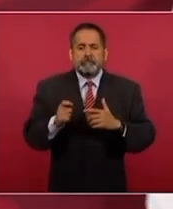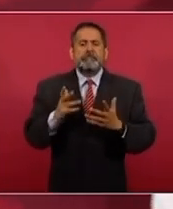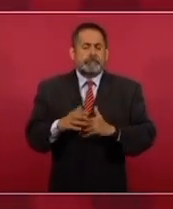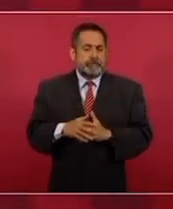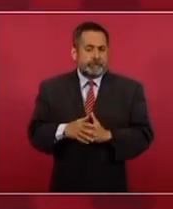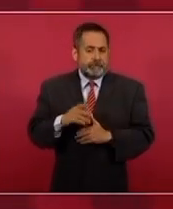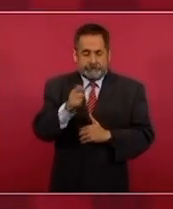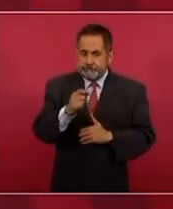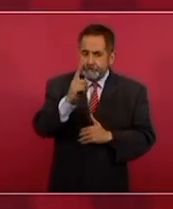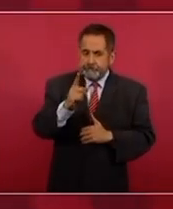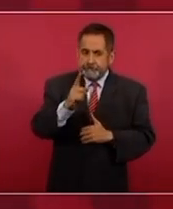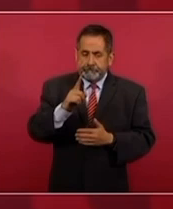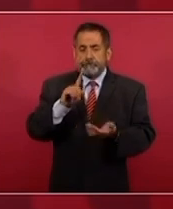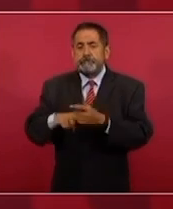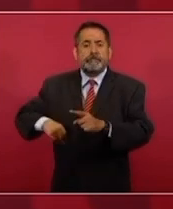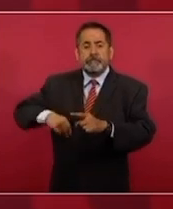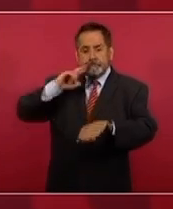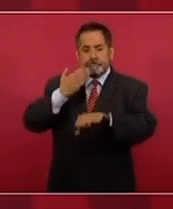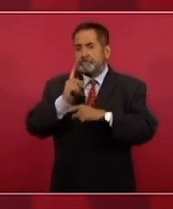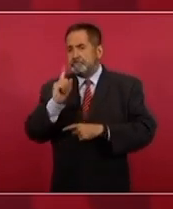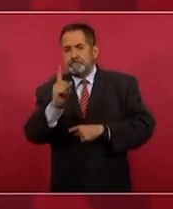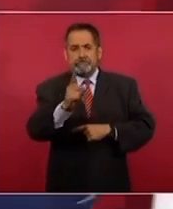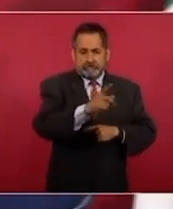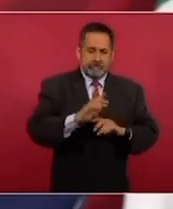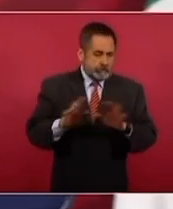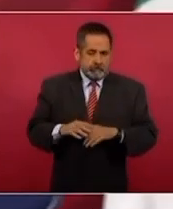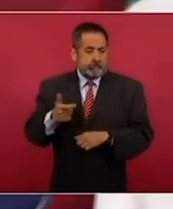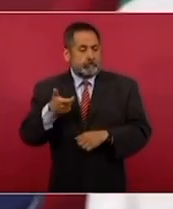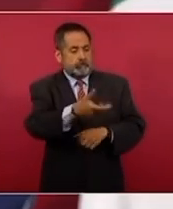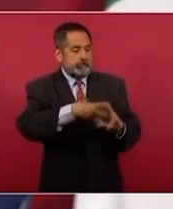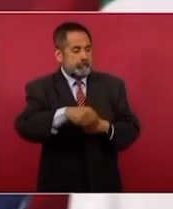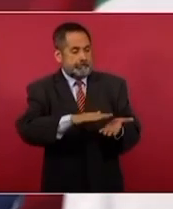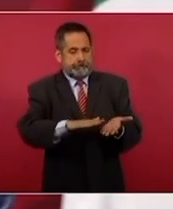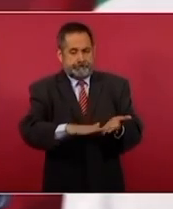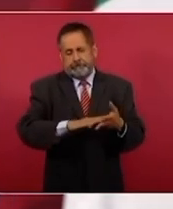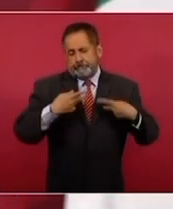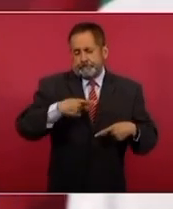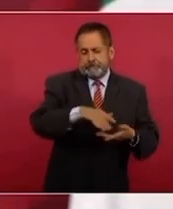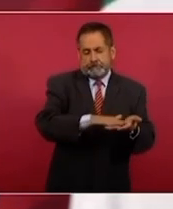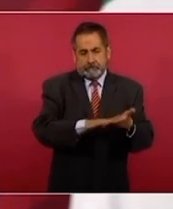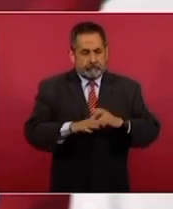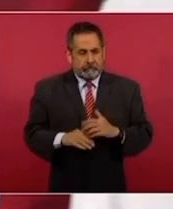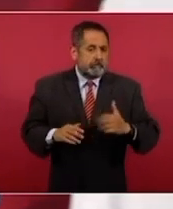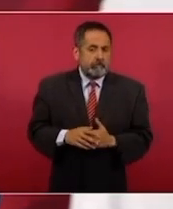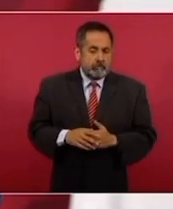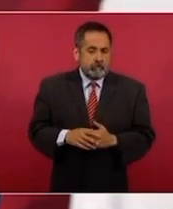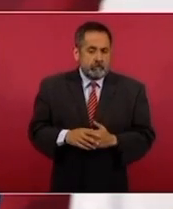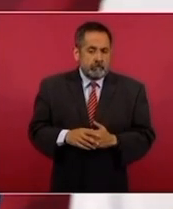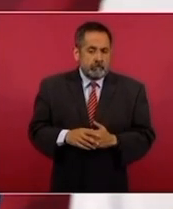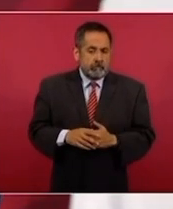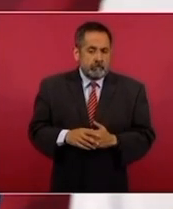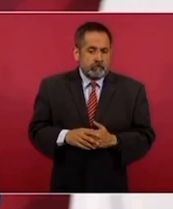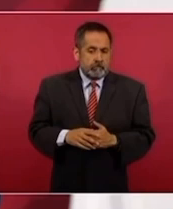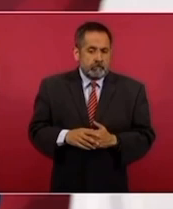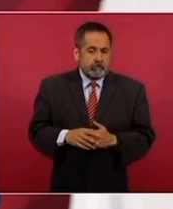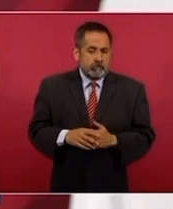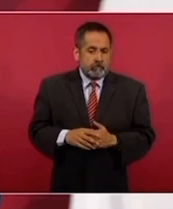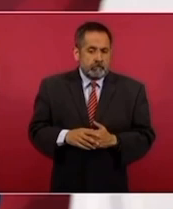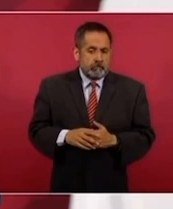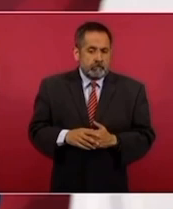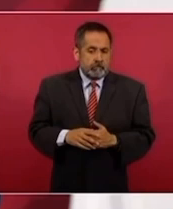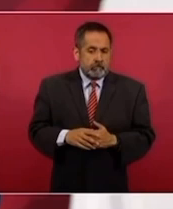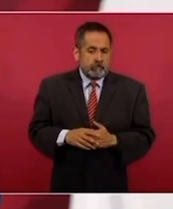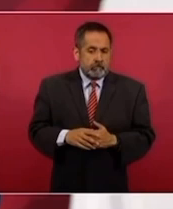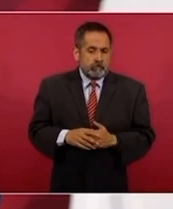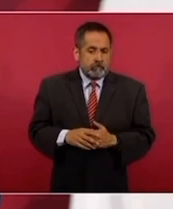lo de la responsabilidad la reparación del daño de escuchar mejor y yo seguiré con eso con eso